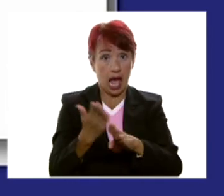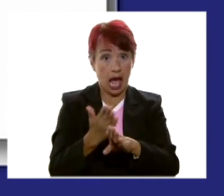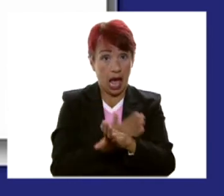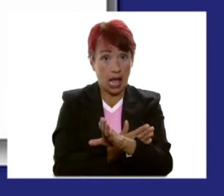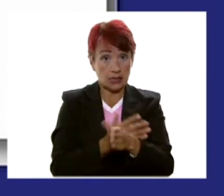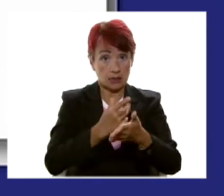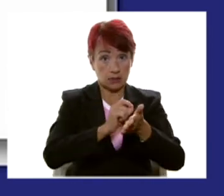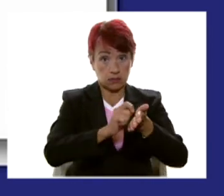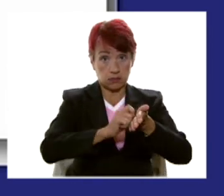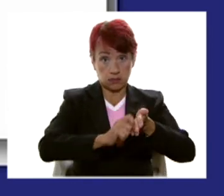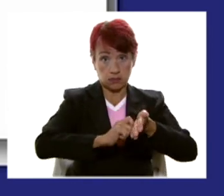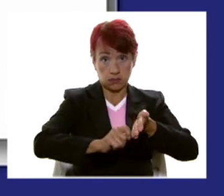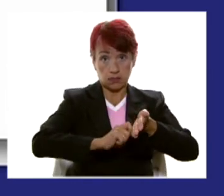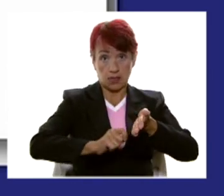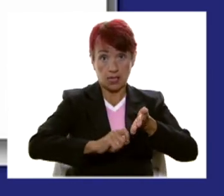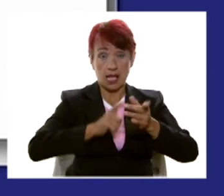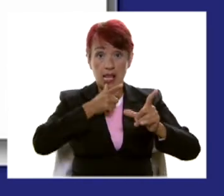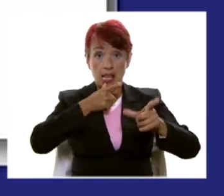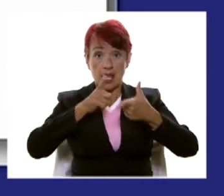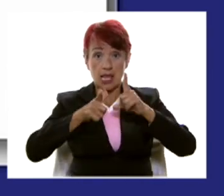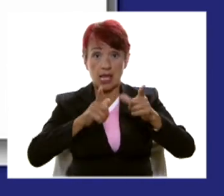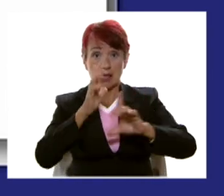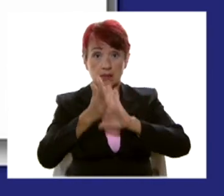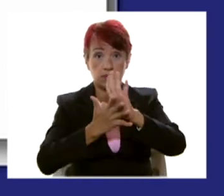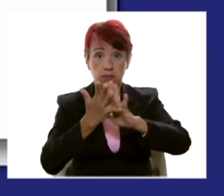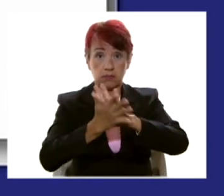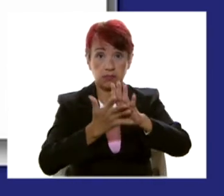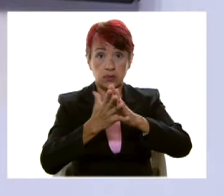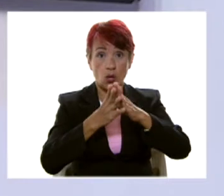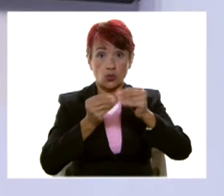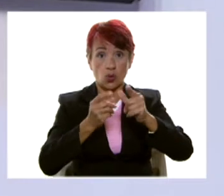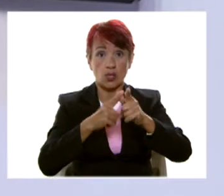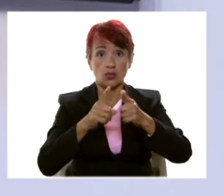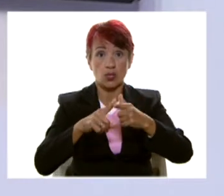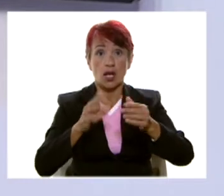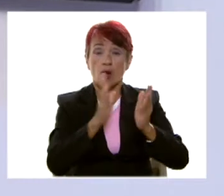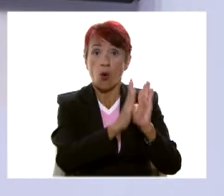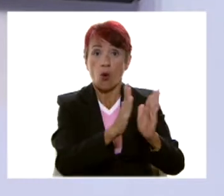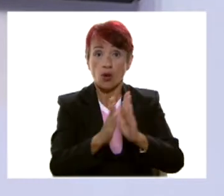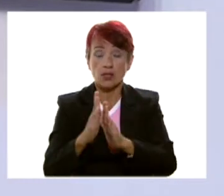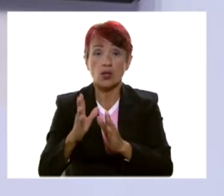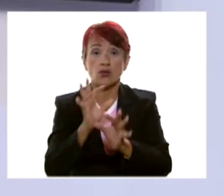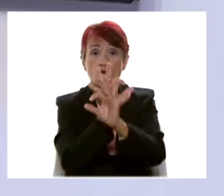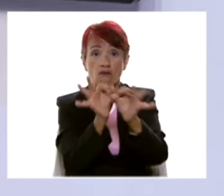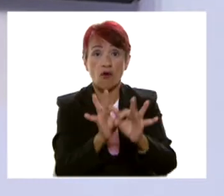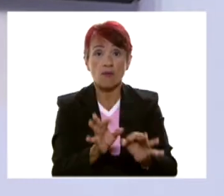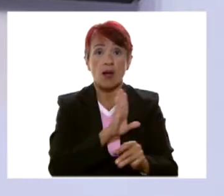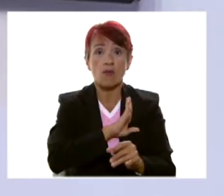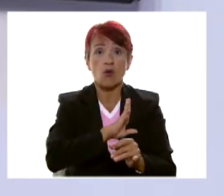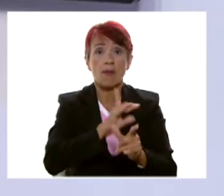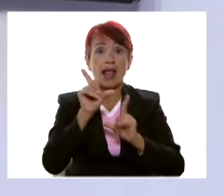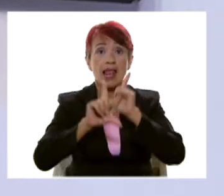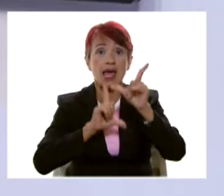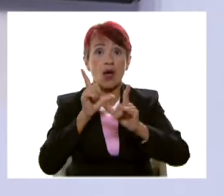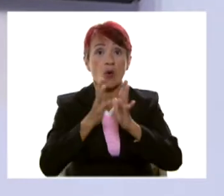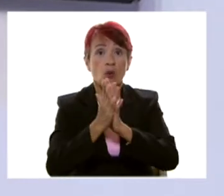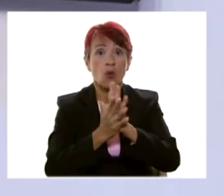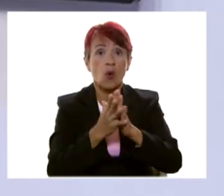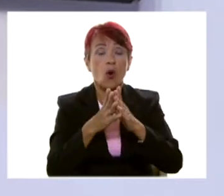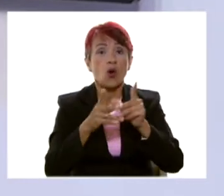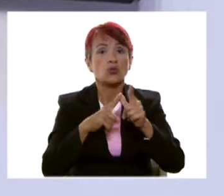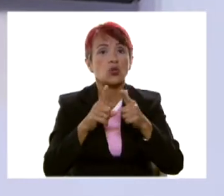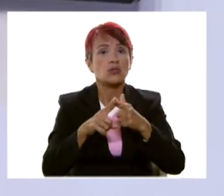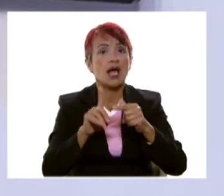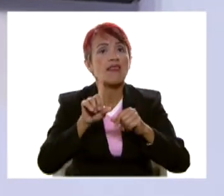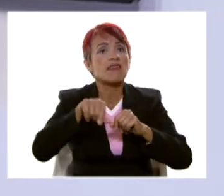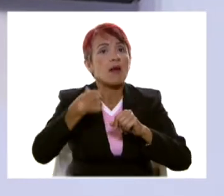ser explicada por ellos en lengua de señas venezolana. Es la forma en la que ellos organizan su mundo a través de su propia lengua. Y después, posteriormente,